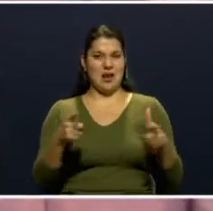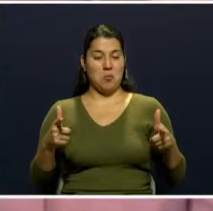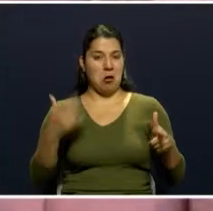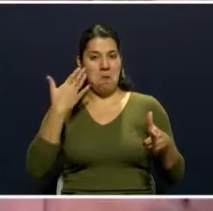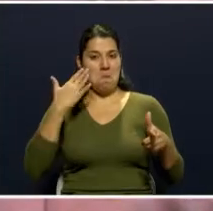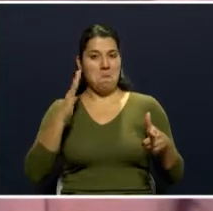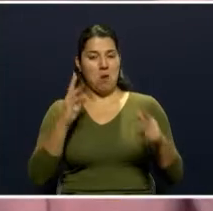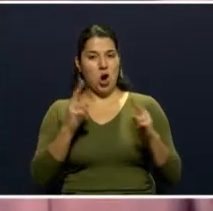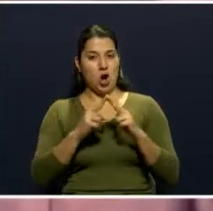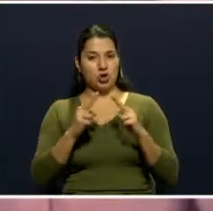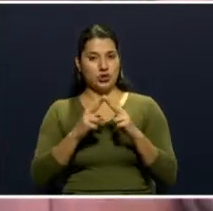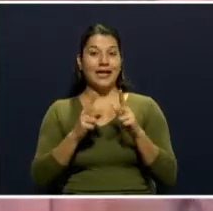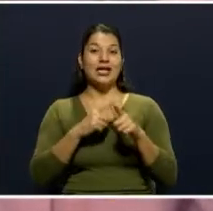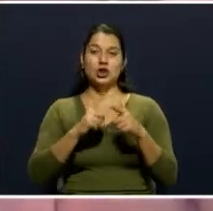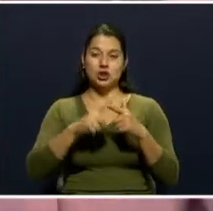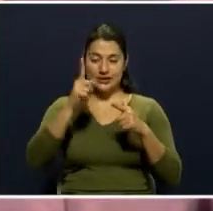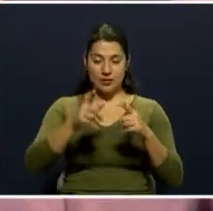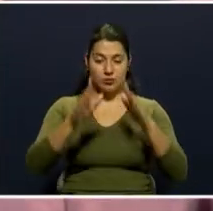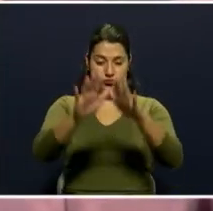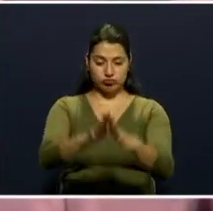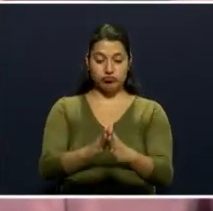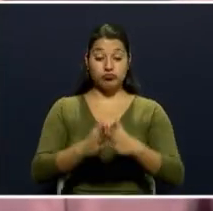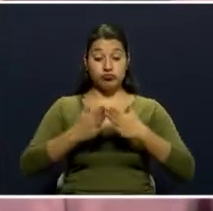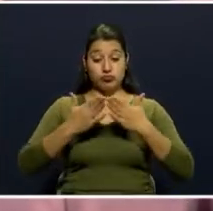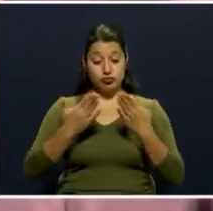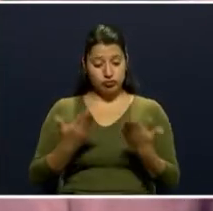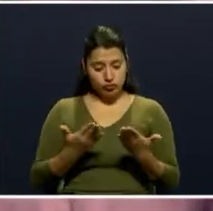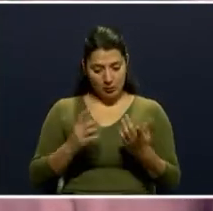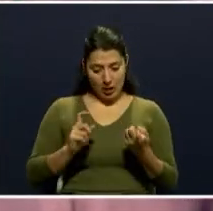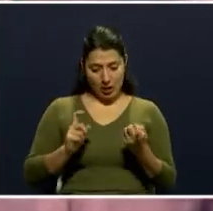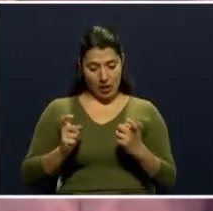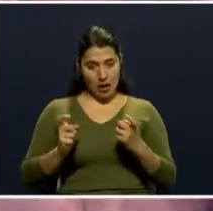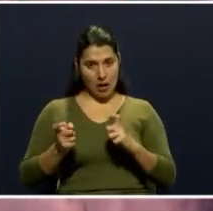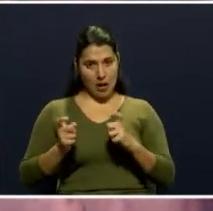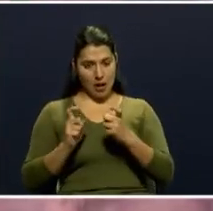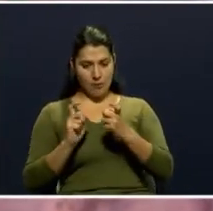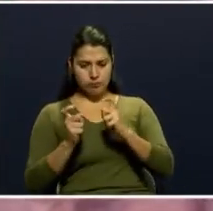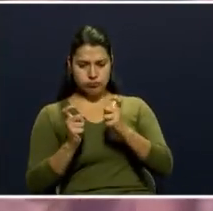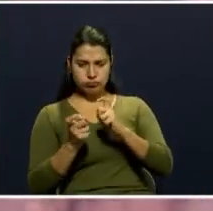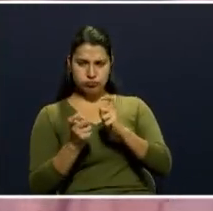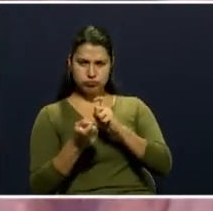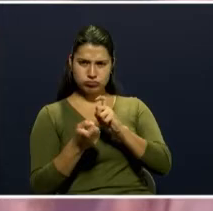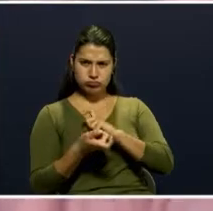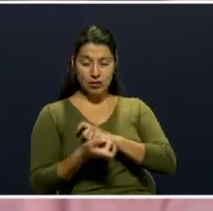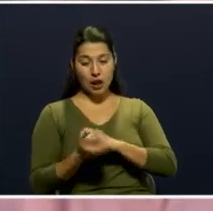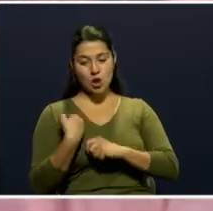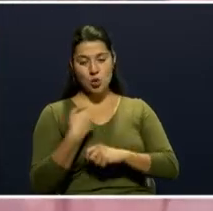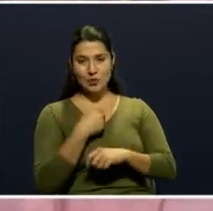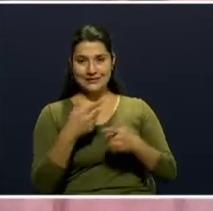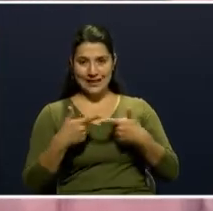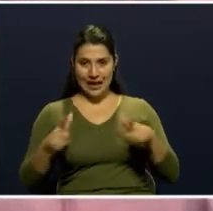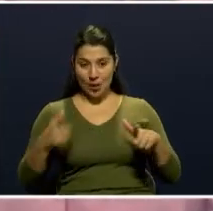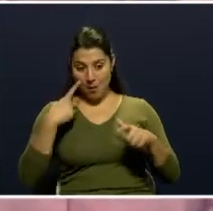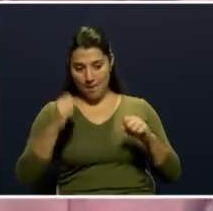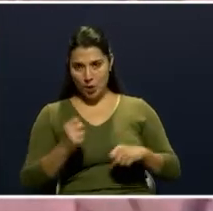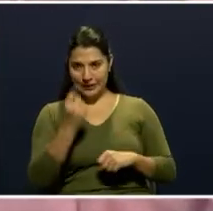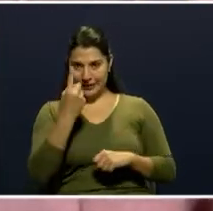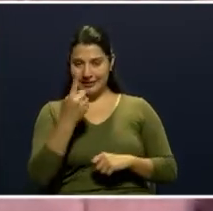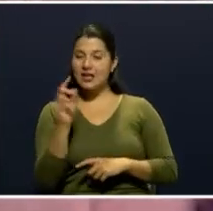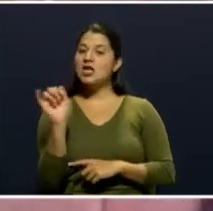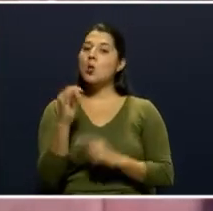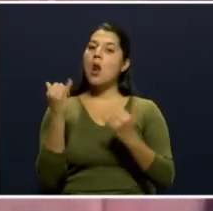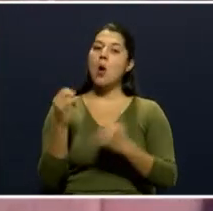página, traducirlo, leerlo y analizarlo para ver cómo es este virus en específico. Saber si